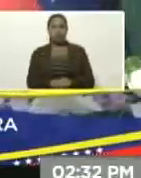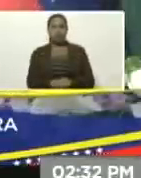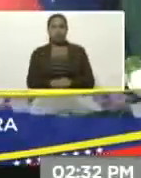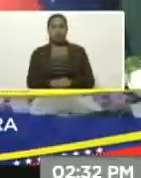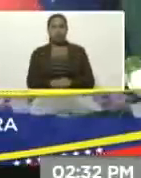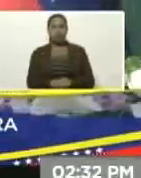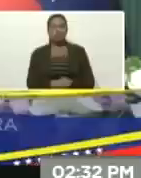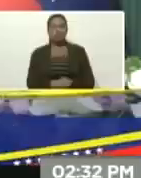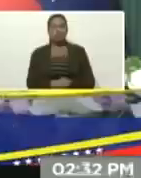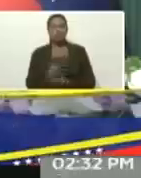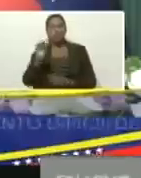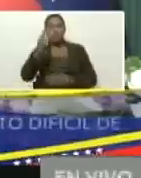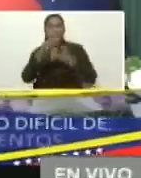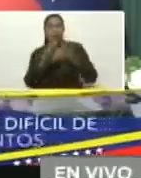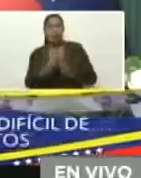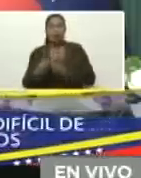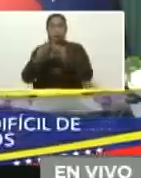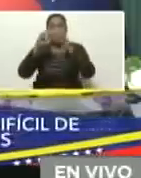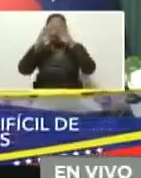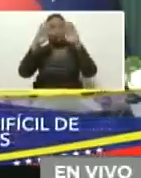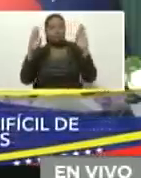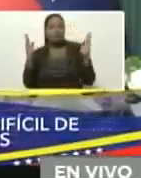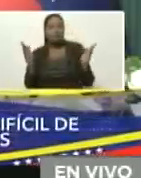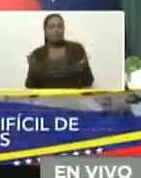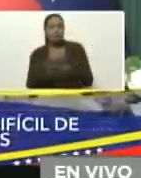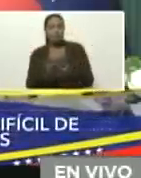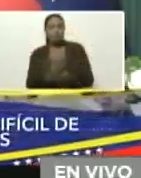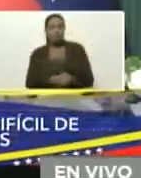Es una de las principales economías del mundo.